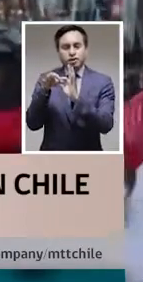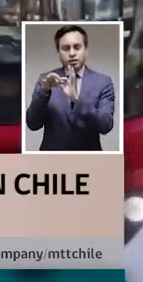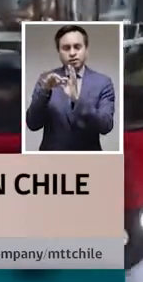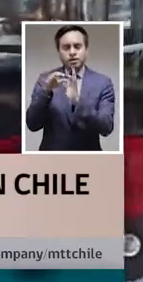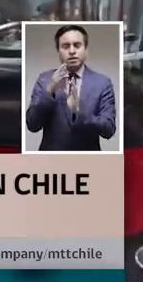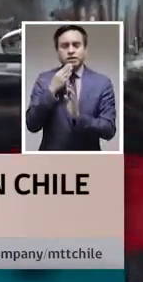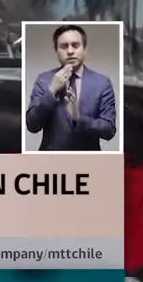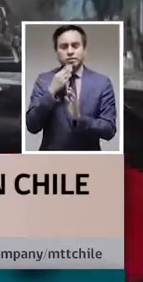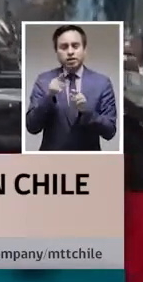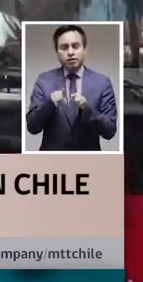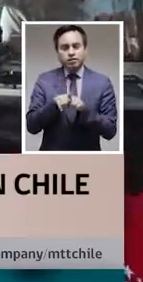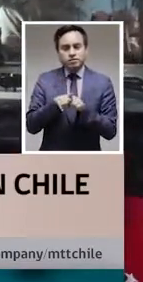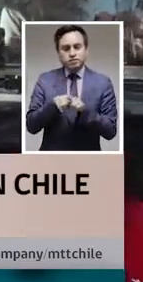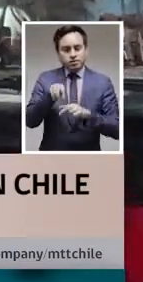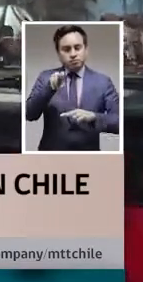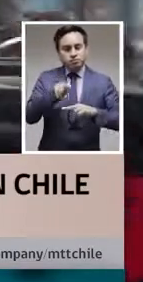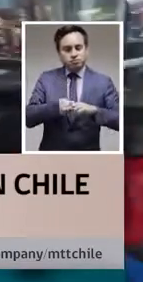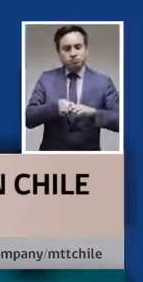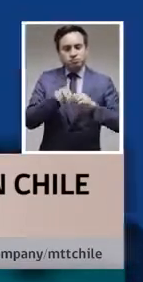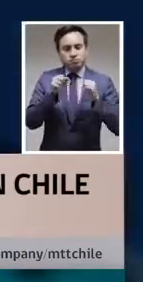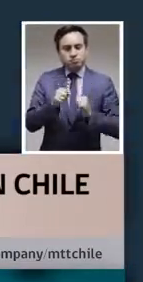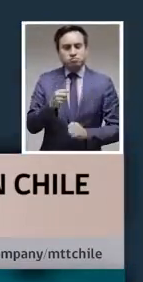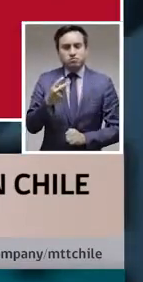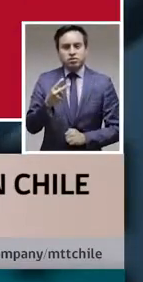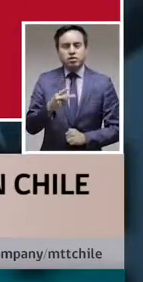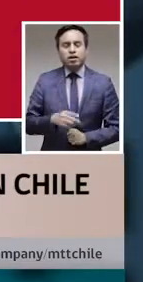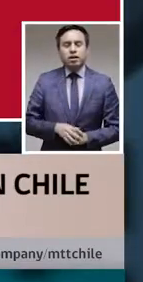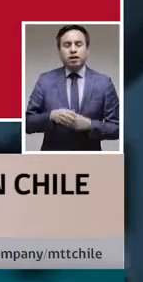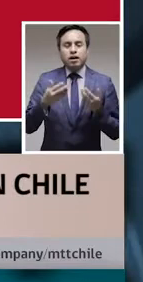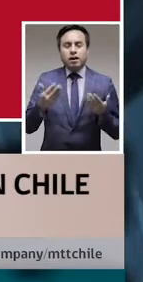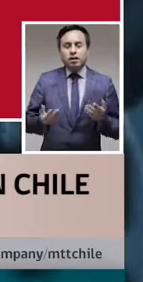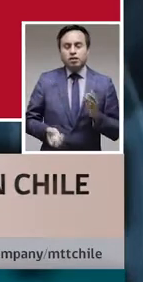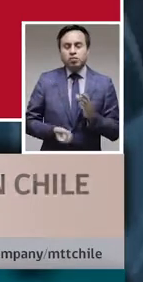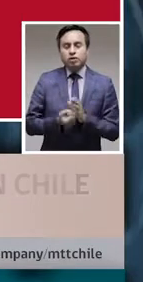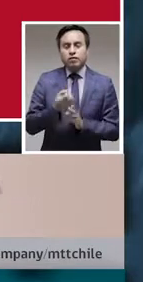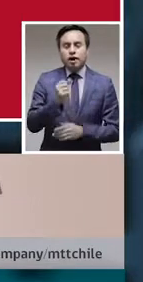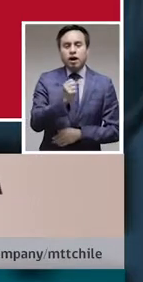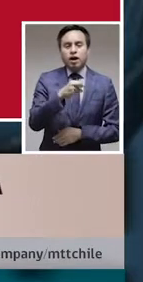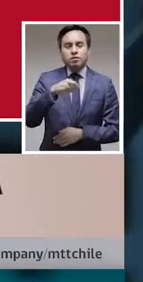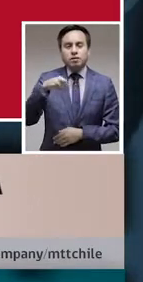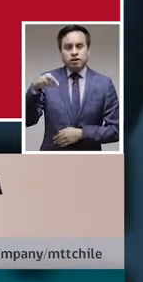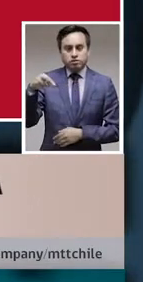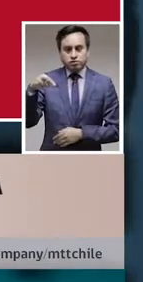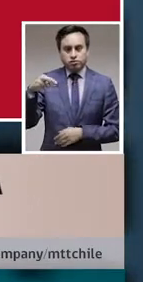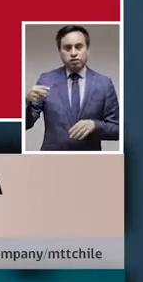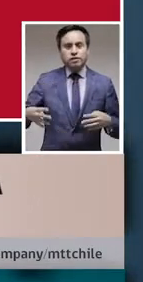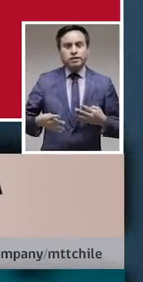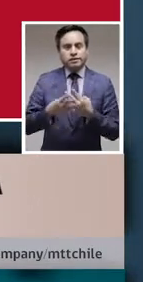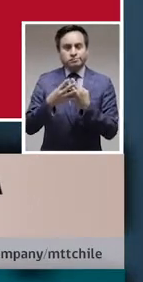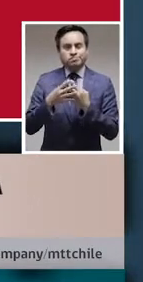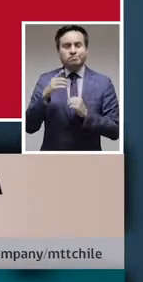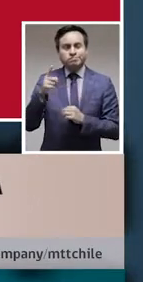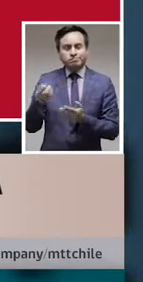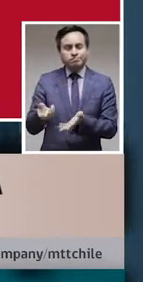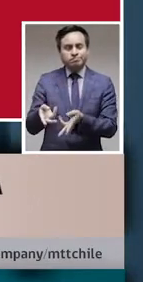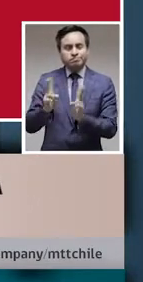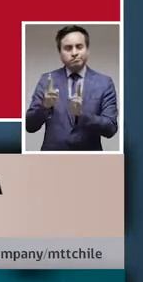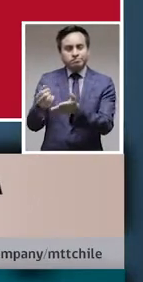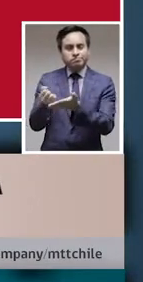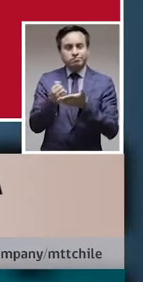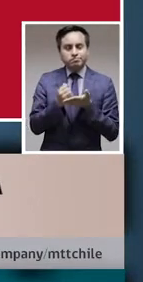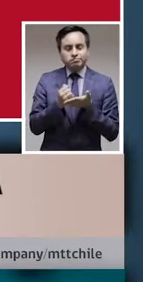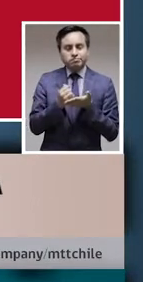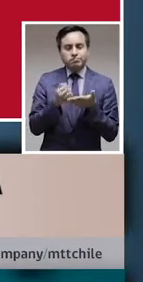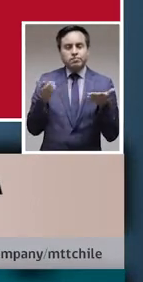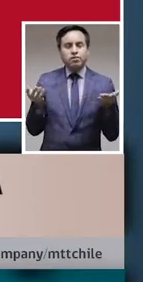conectividad física. Tenemos una nueva aplicación red que permite también a